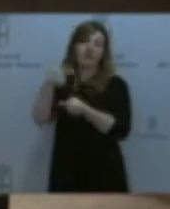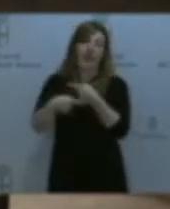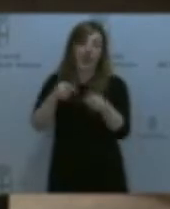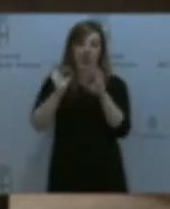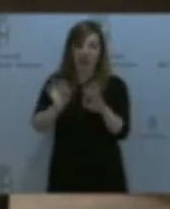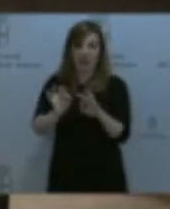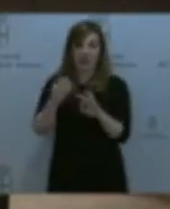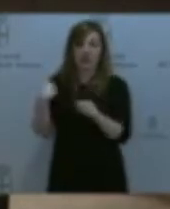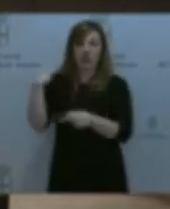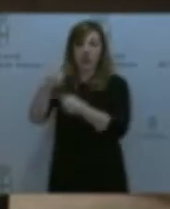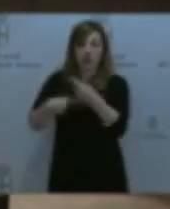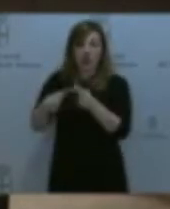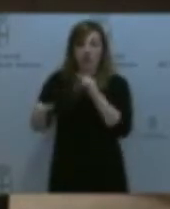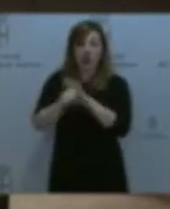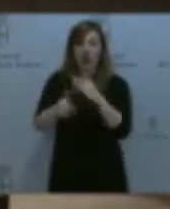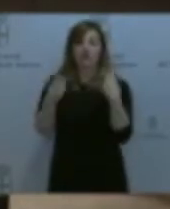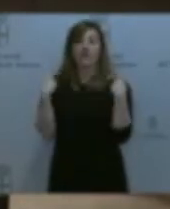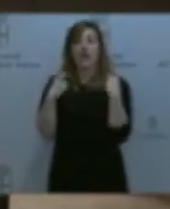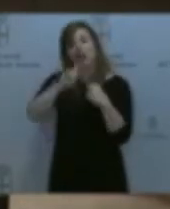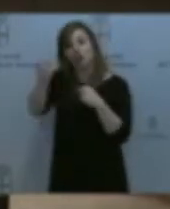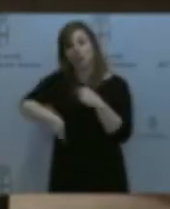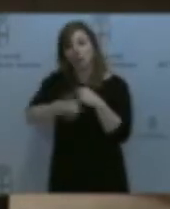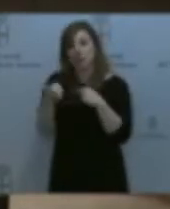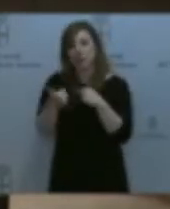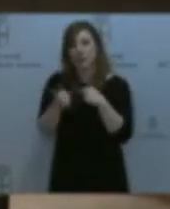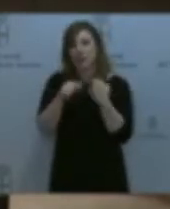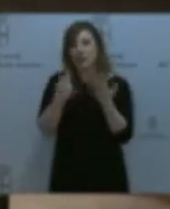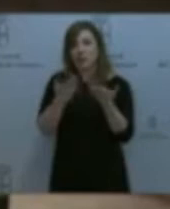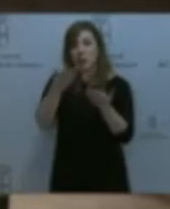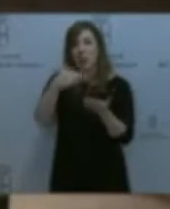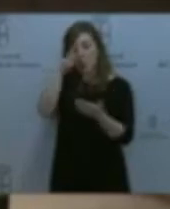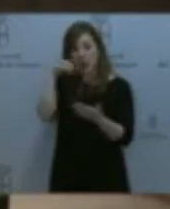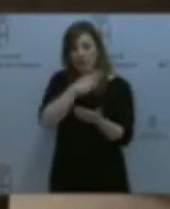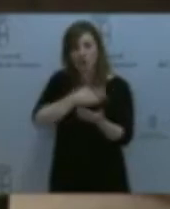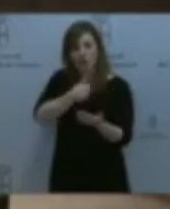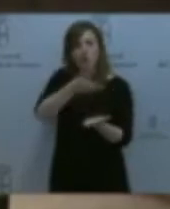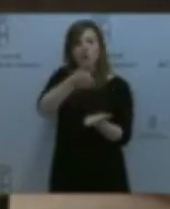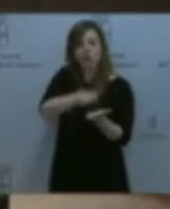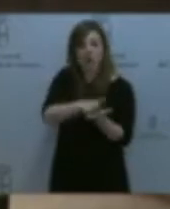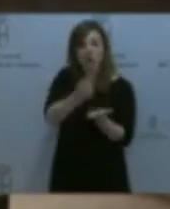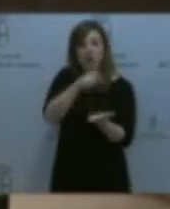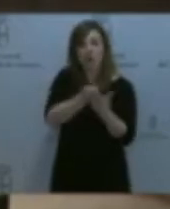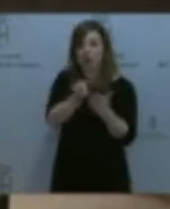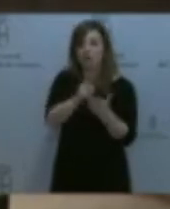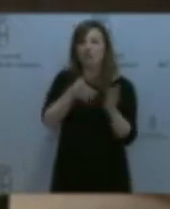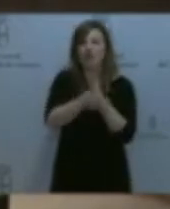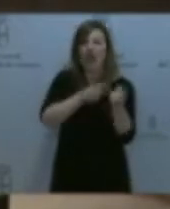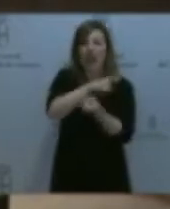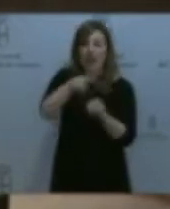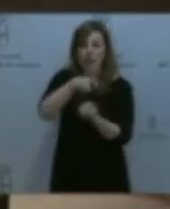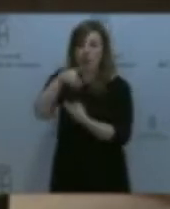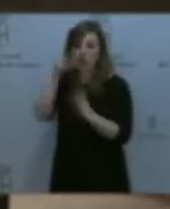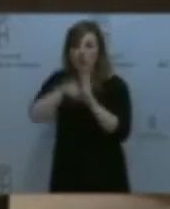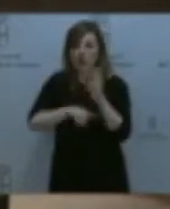las amnistías fiscales que aprobaron otros. Y que no la pagamos cuando se muere nuestro padre, sino año a año el coste de ese tipo de medidas. Ahora